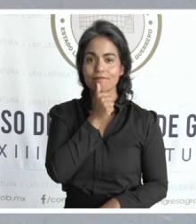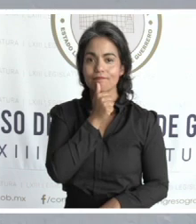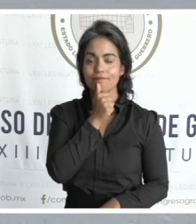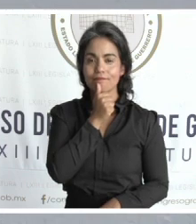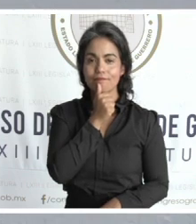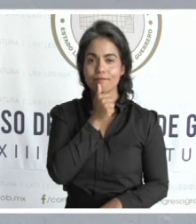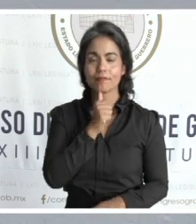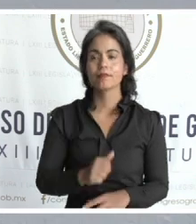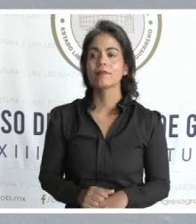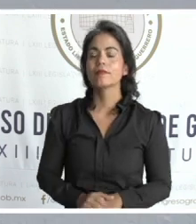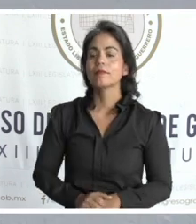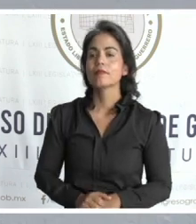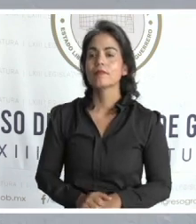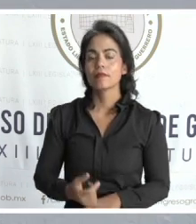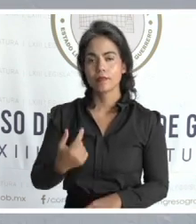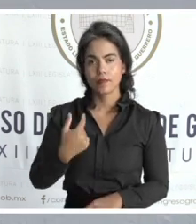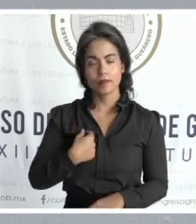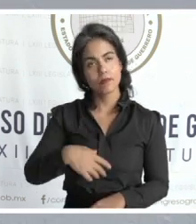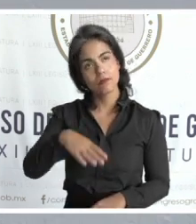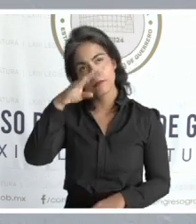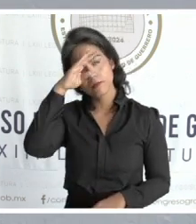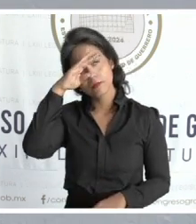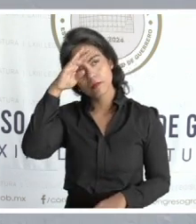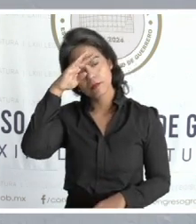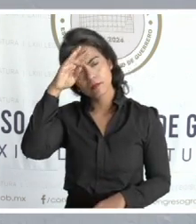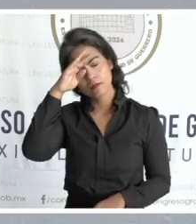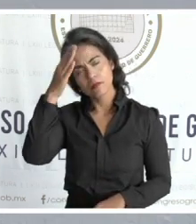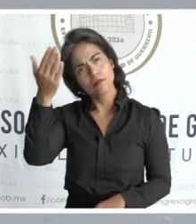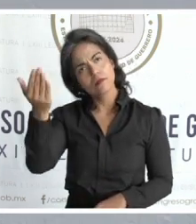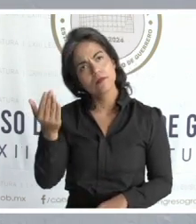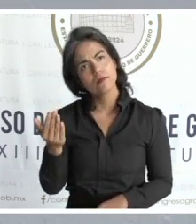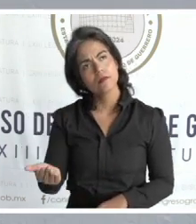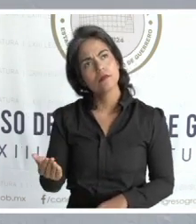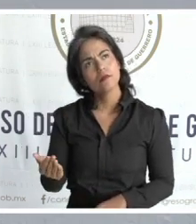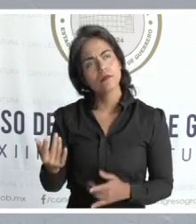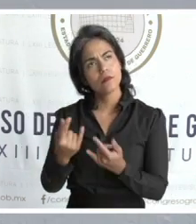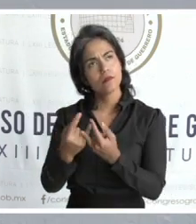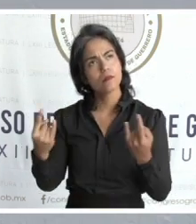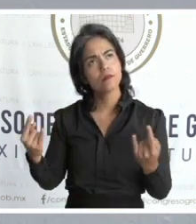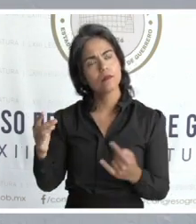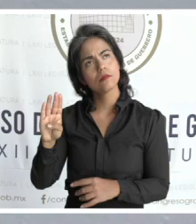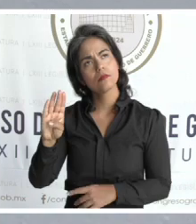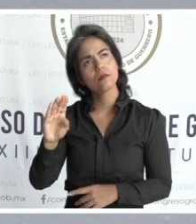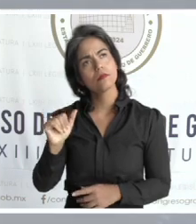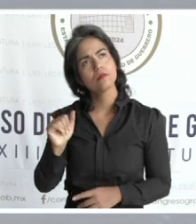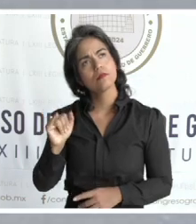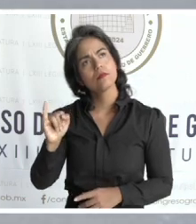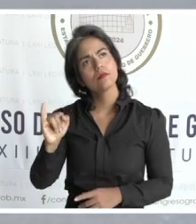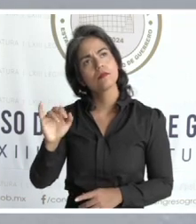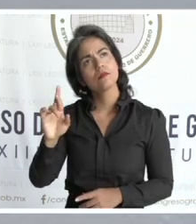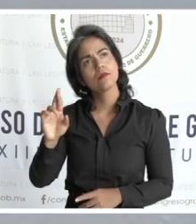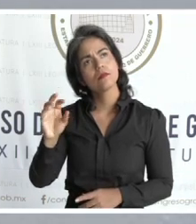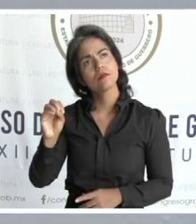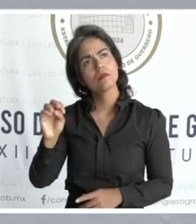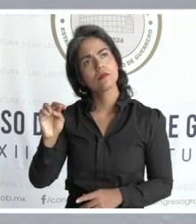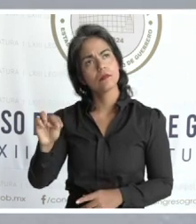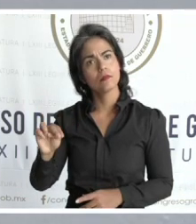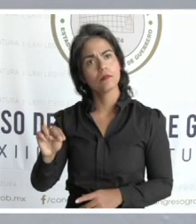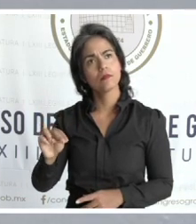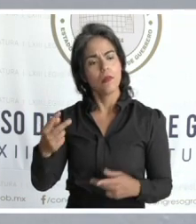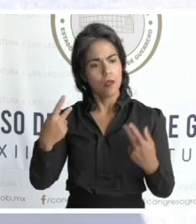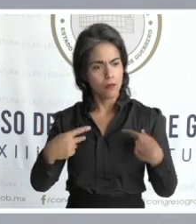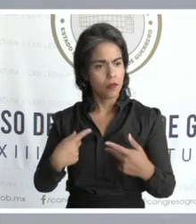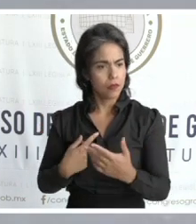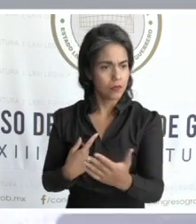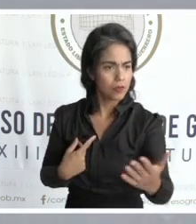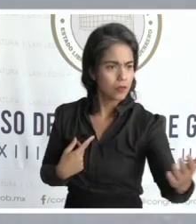Considero que este caso no solo nos debe de indignar